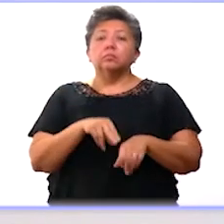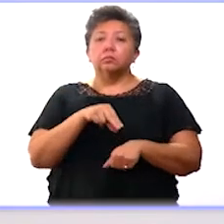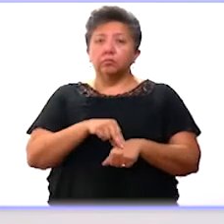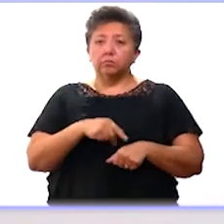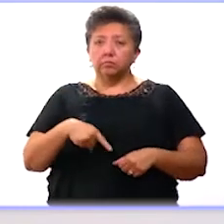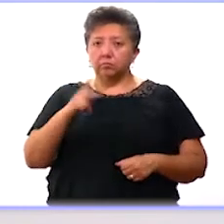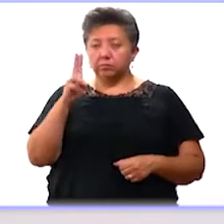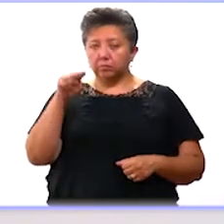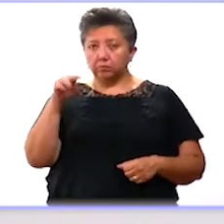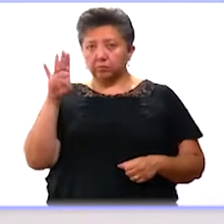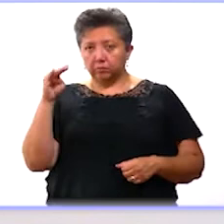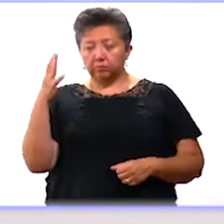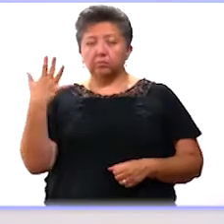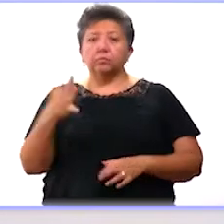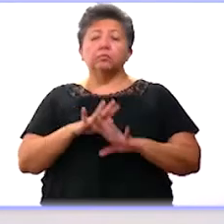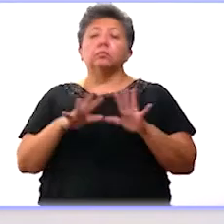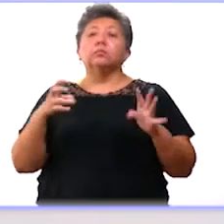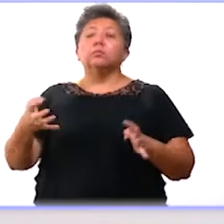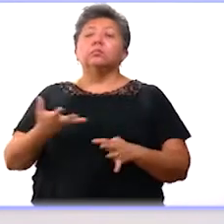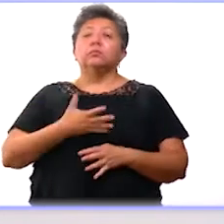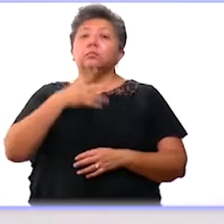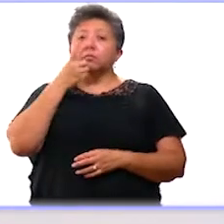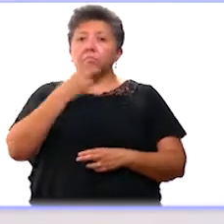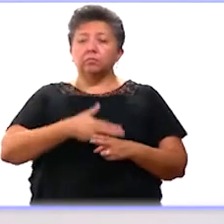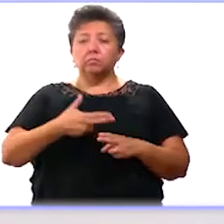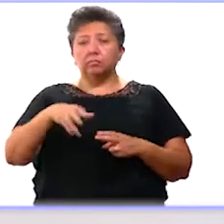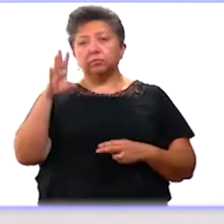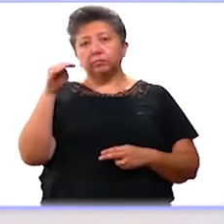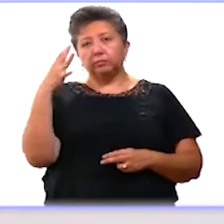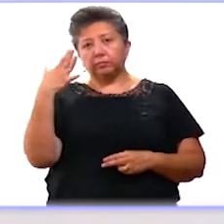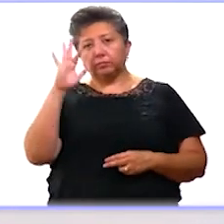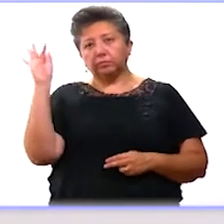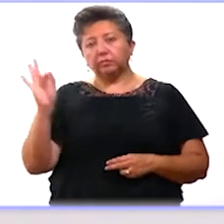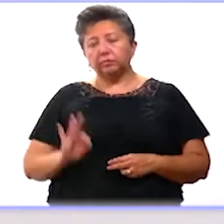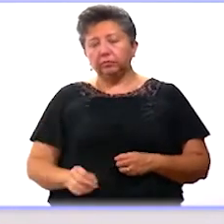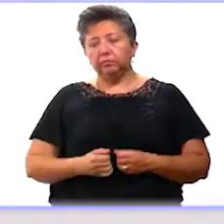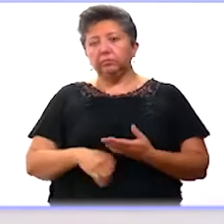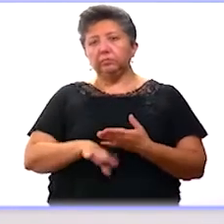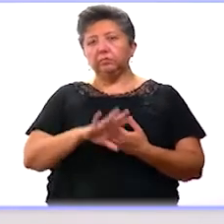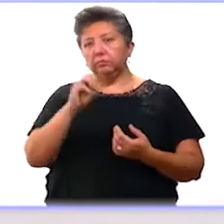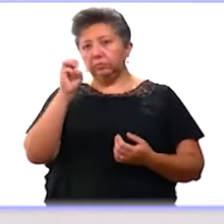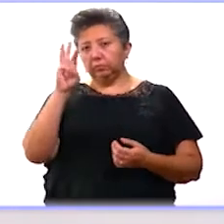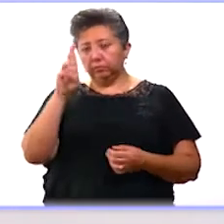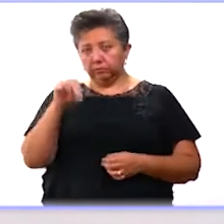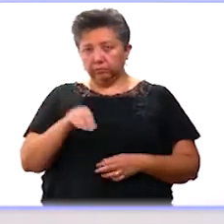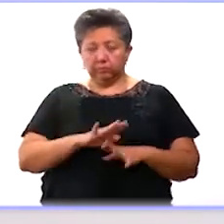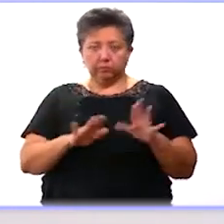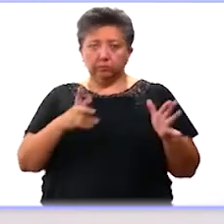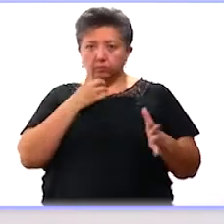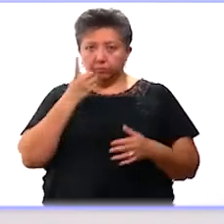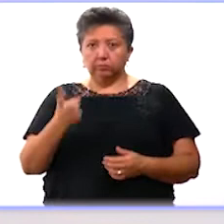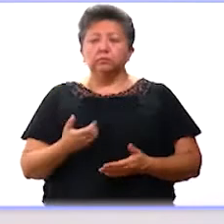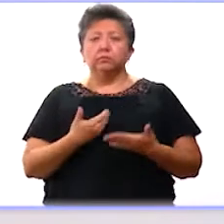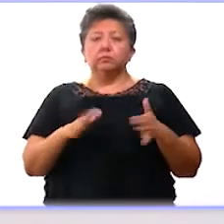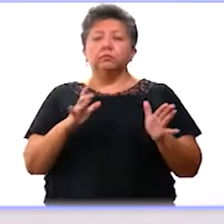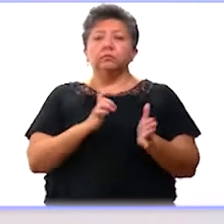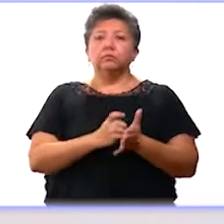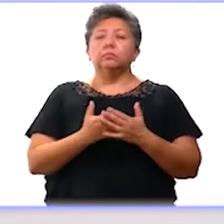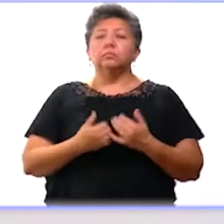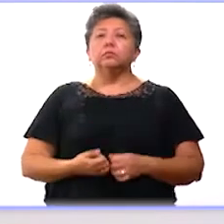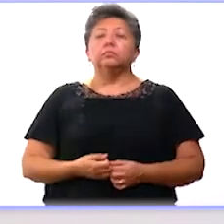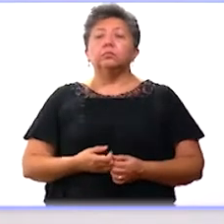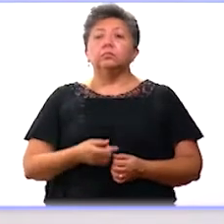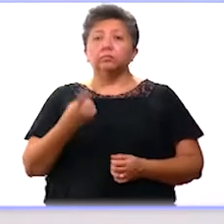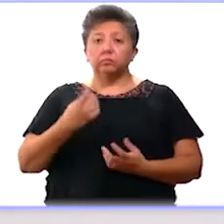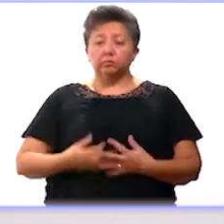el KN95, ya que estos tienen una cobertura hasta del 95% contra Omicron. Como se ha señalado, en la reapertura